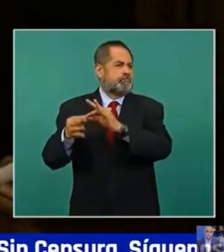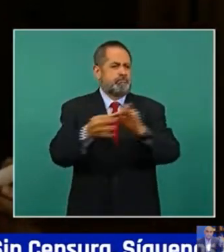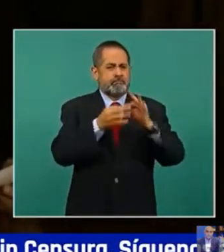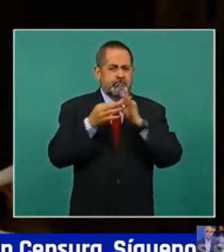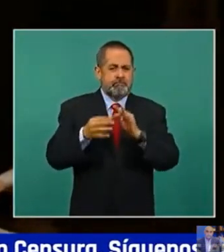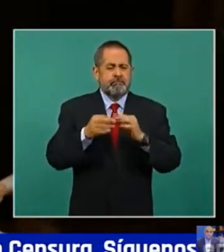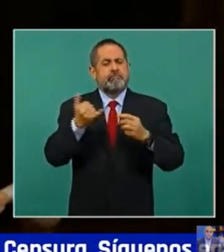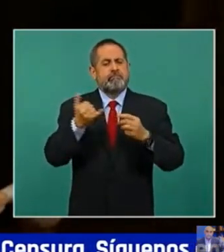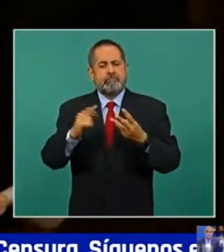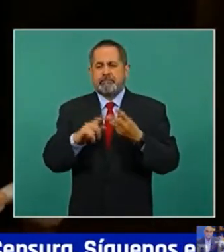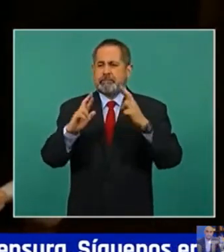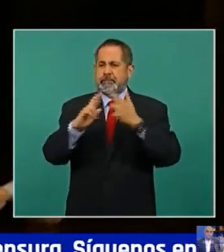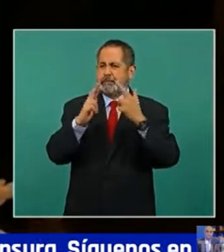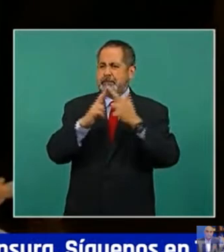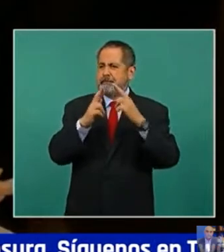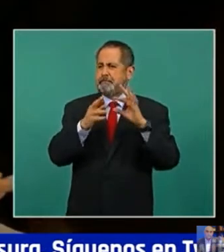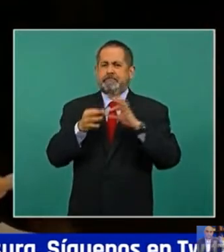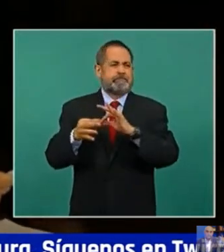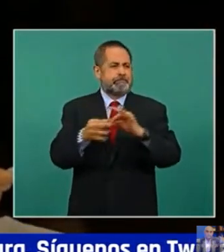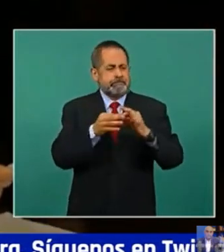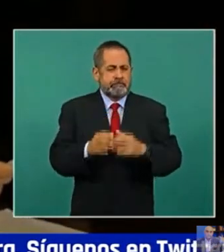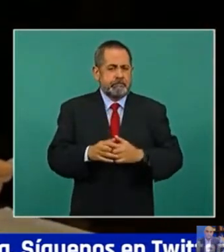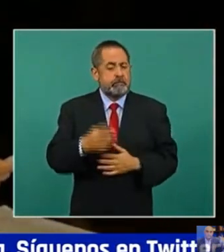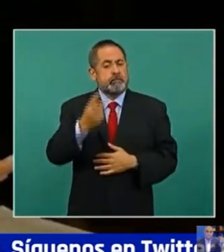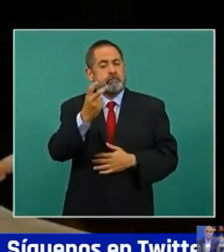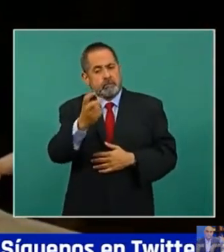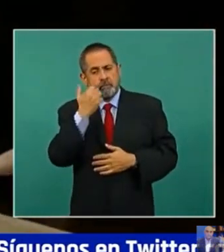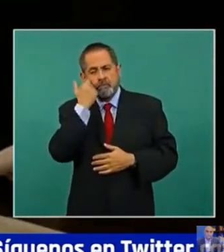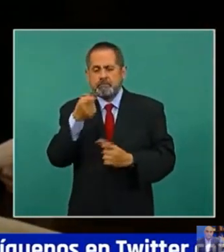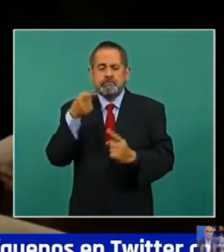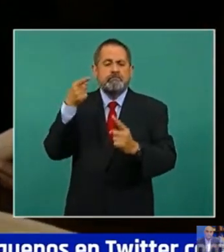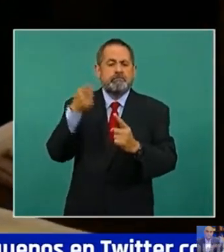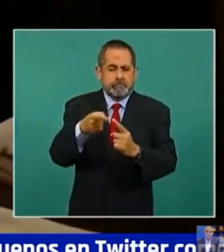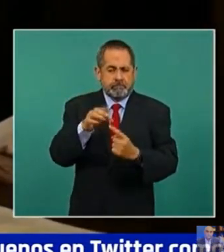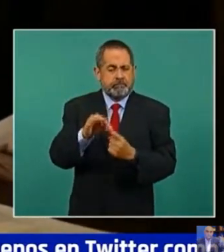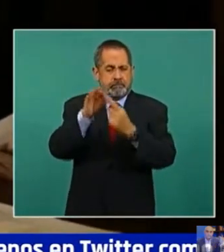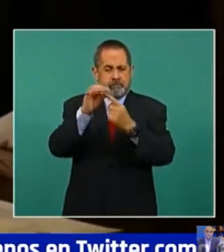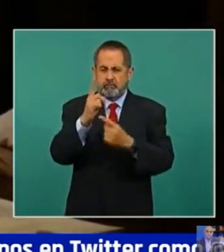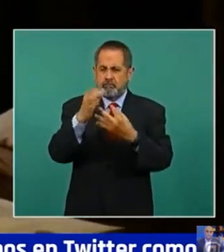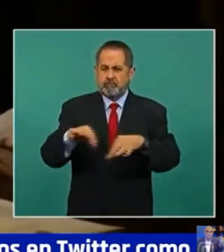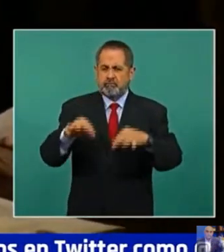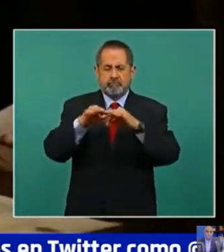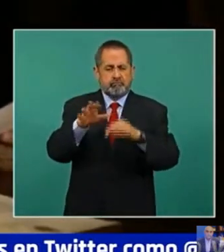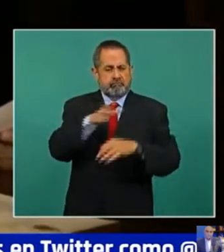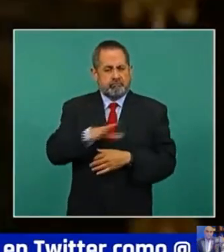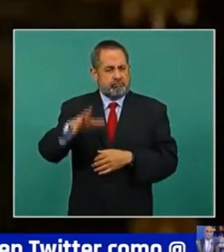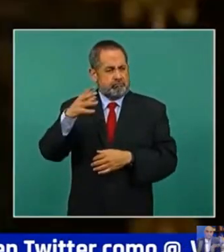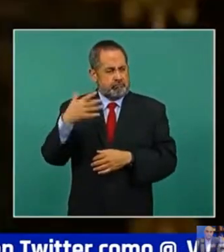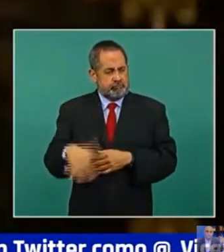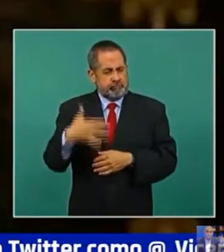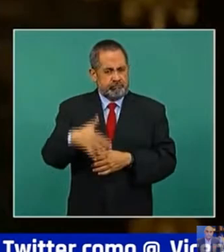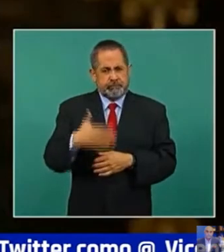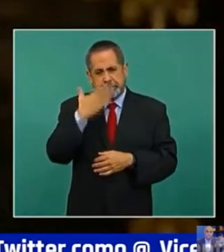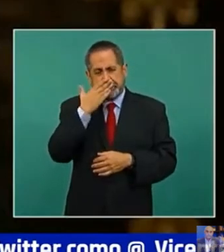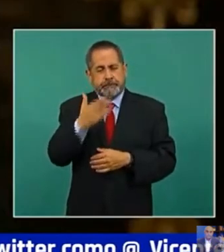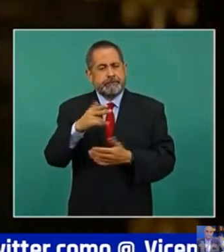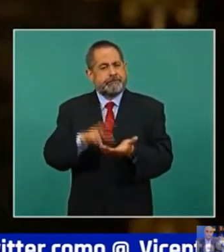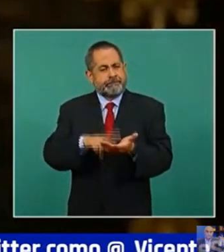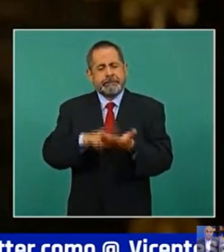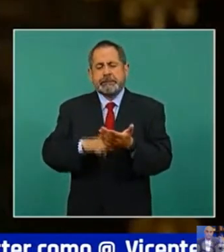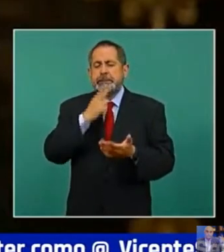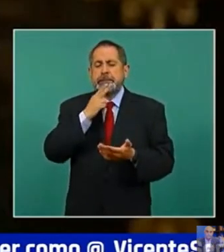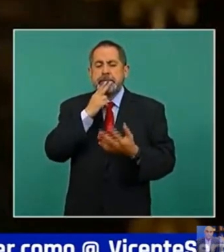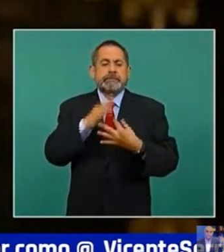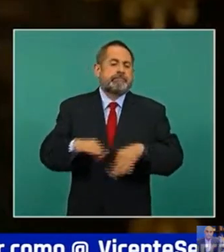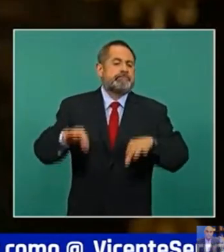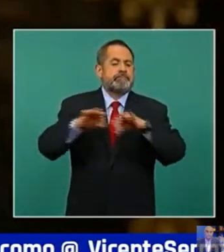religión. Y en este punto quisiera destacar otro acontecimiento que marcará sin duda